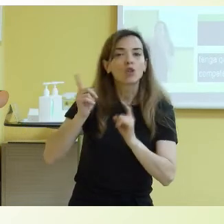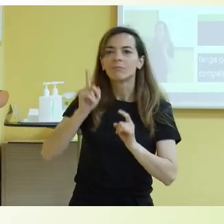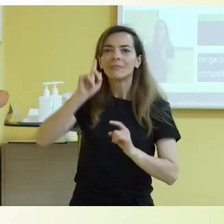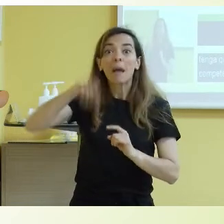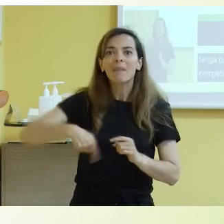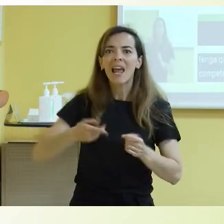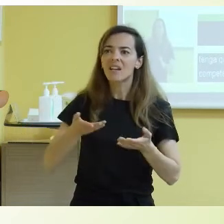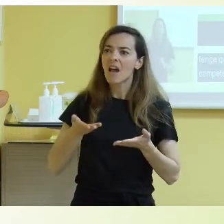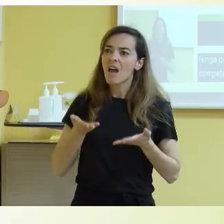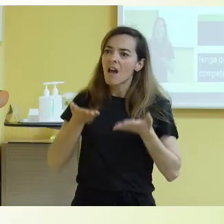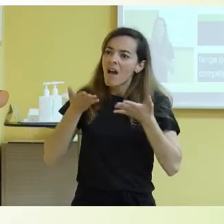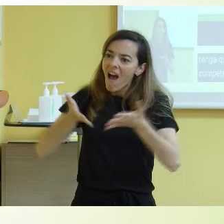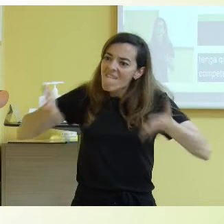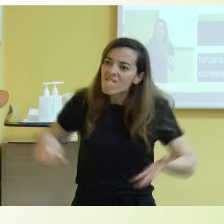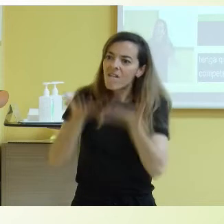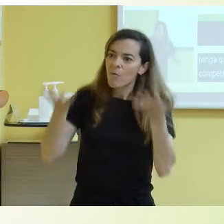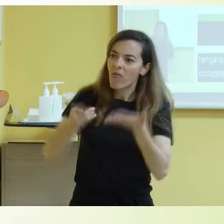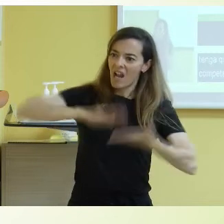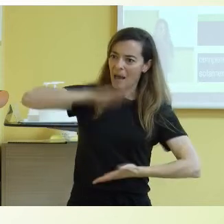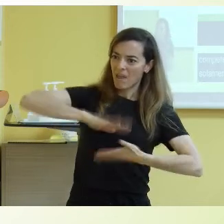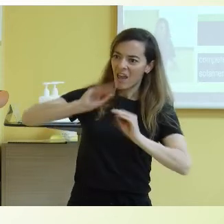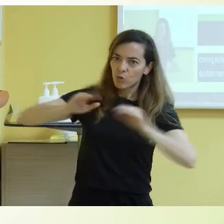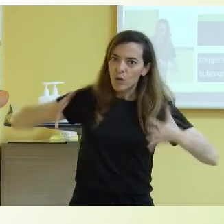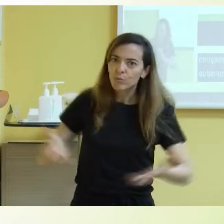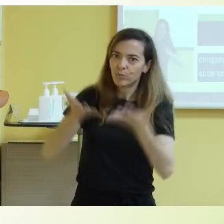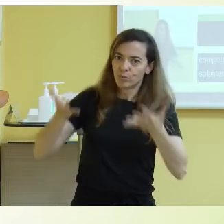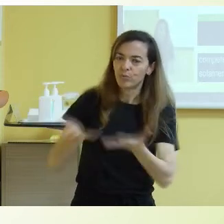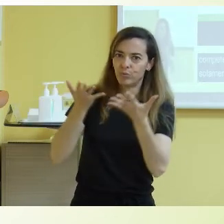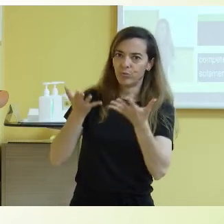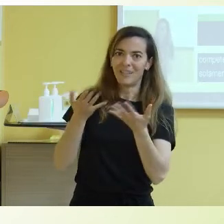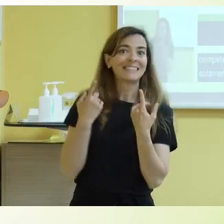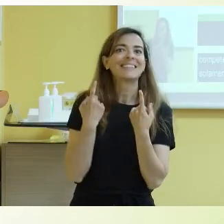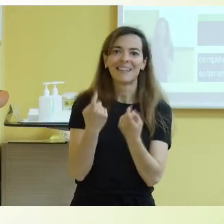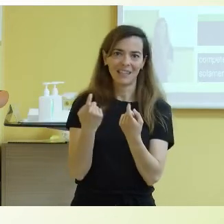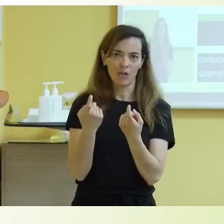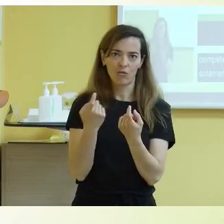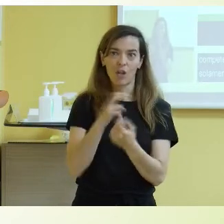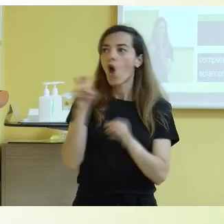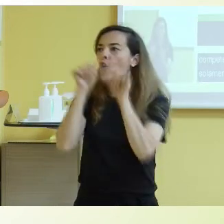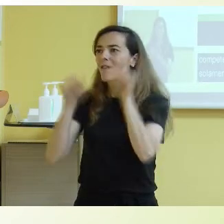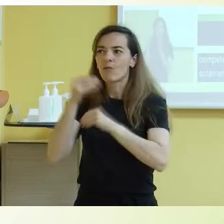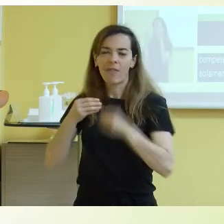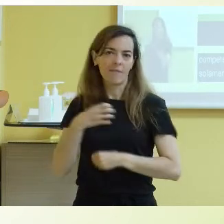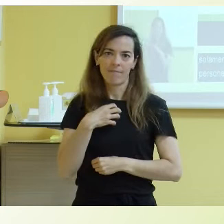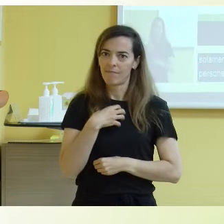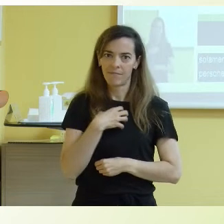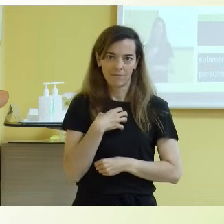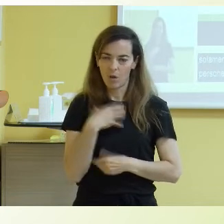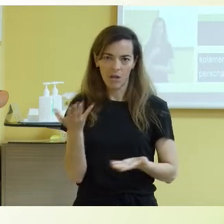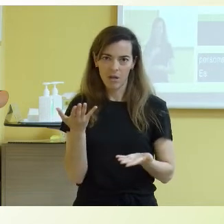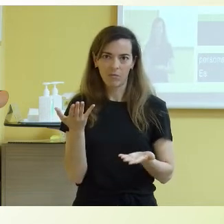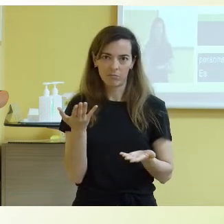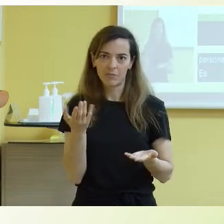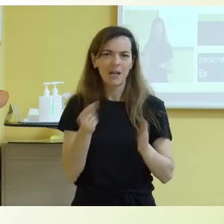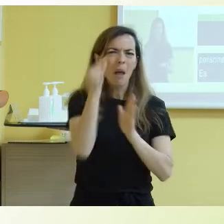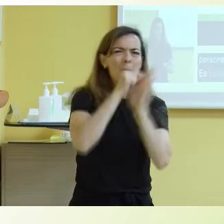favorecer las propias capacidades que estas personas pueden tener. Es necesario, ¿no? No podemos hacerlo de otra manera, al margen de cualquier discusión sobre